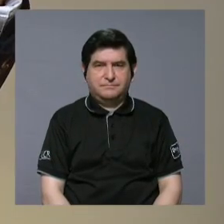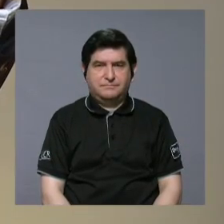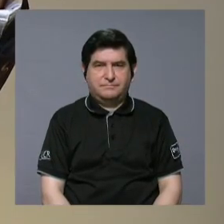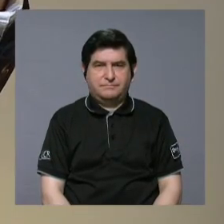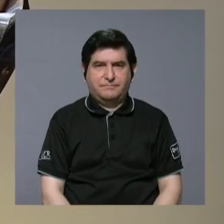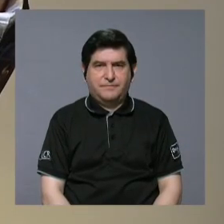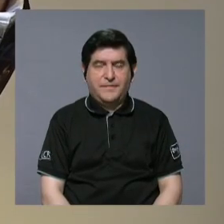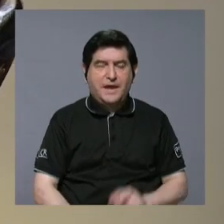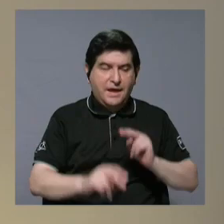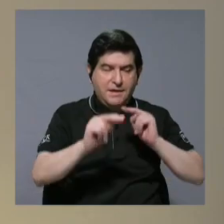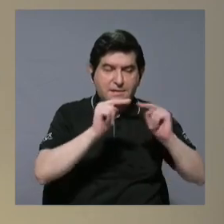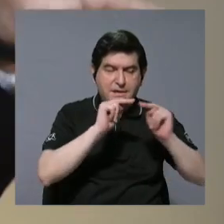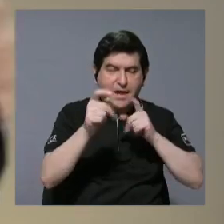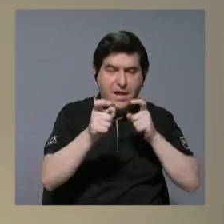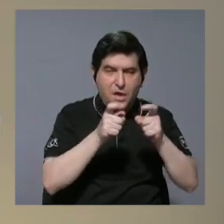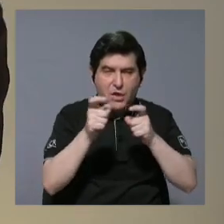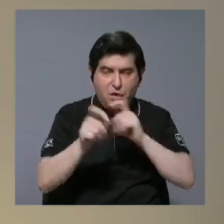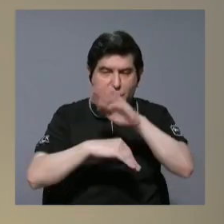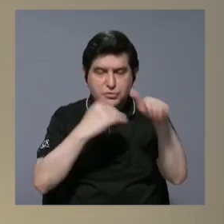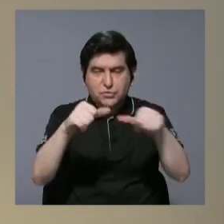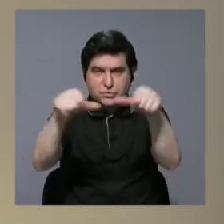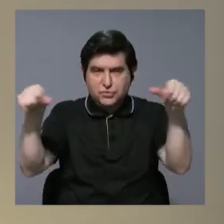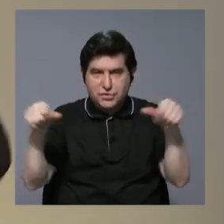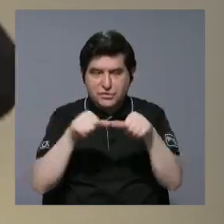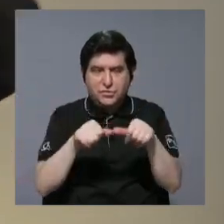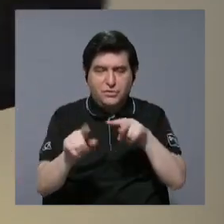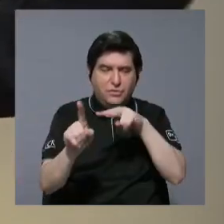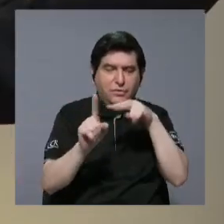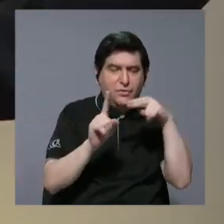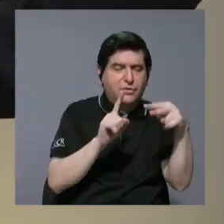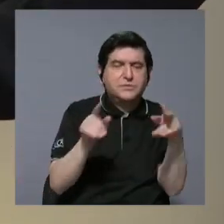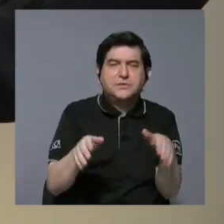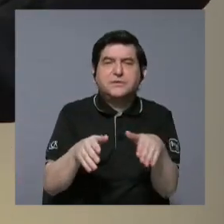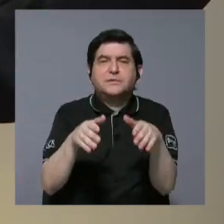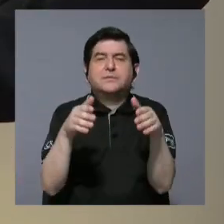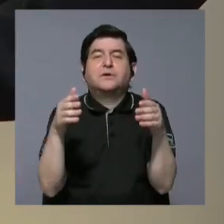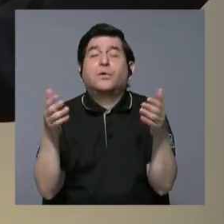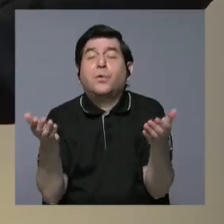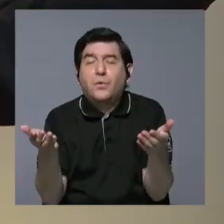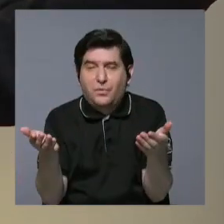administrando negocios en todos los ámbitos, ¿cómo miran